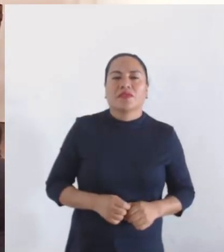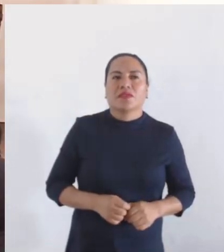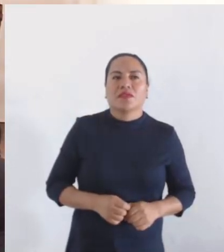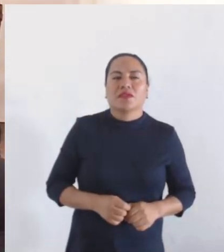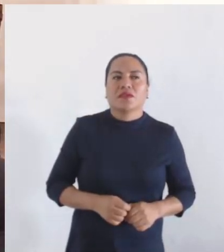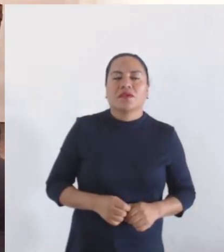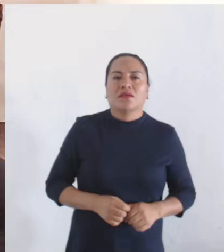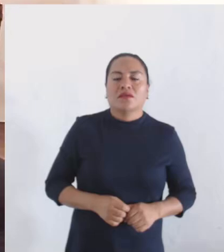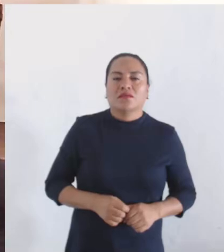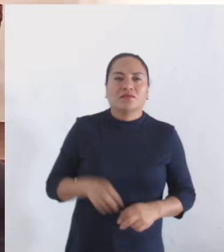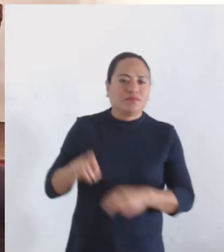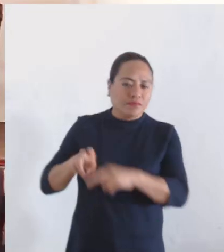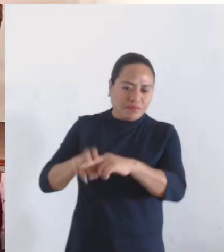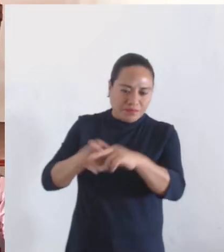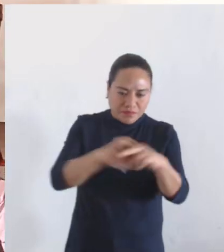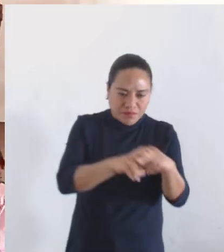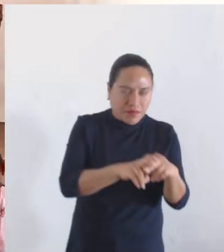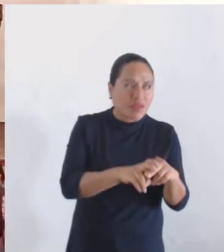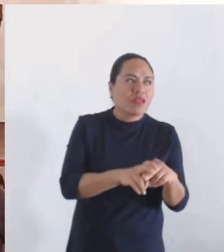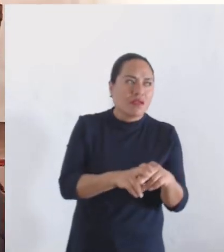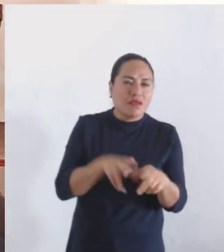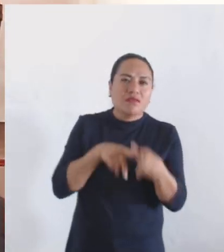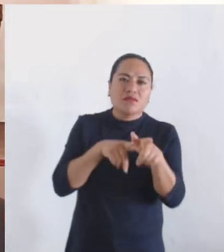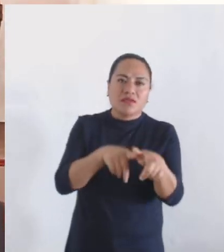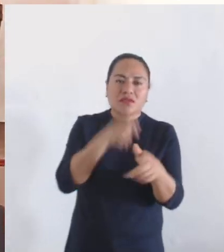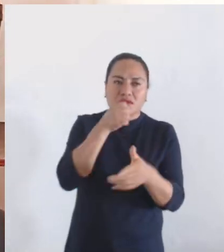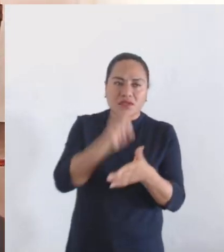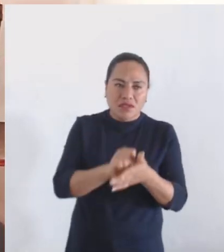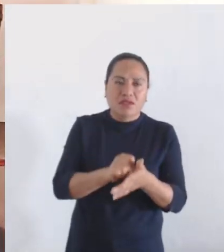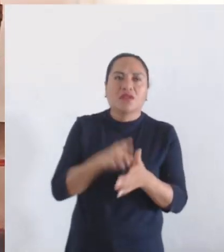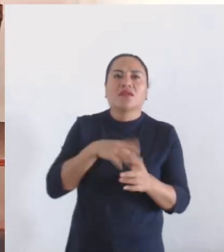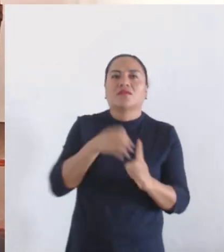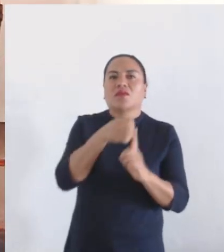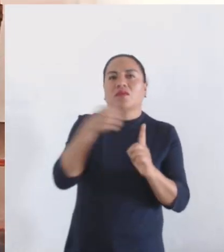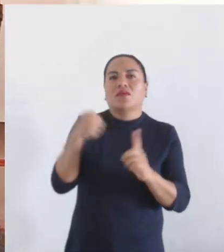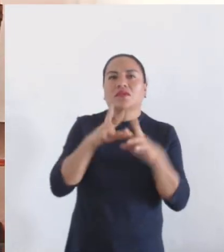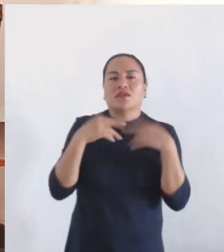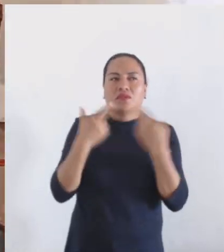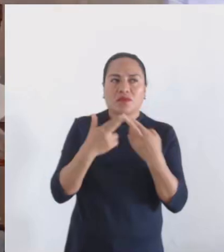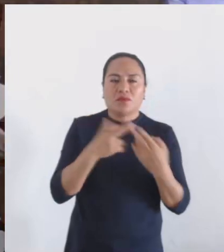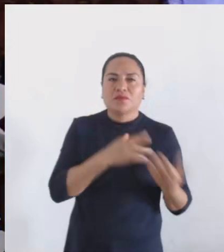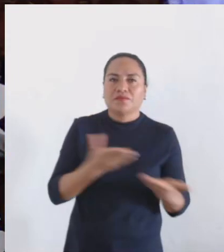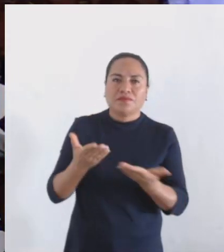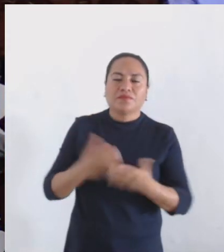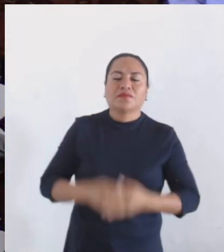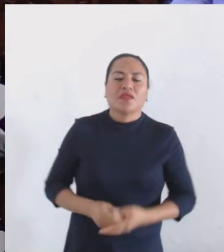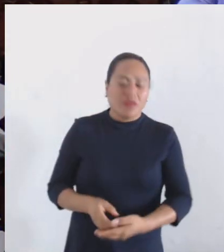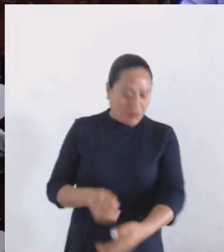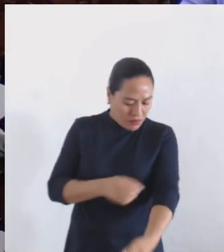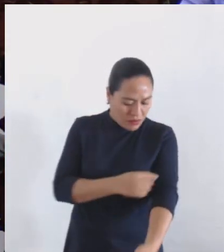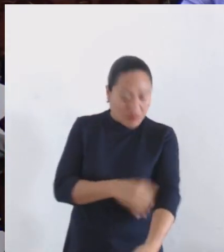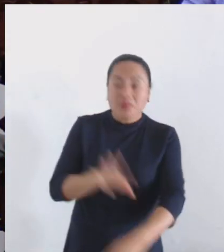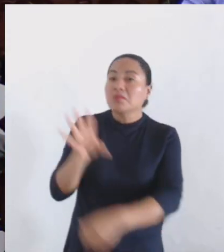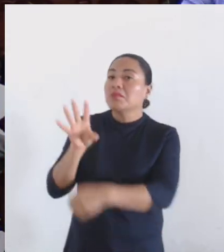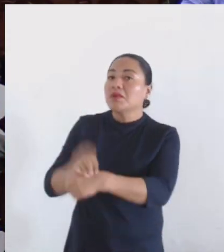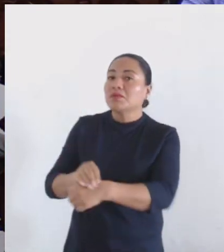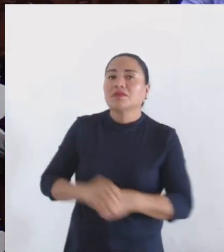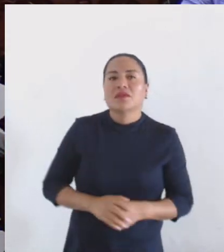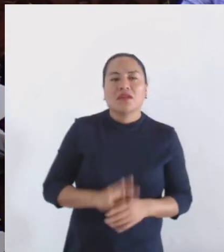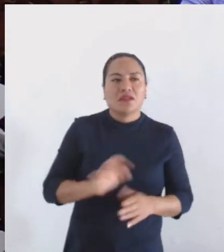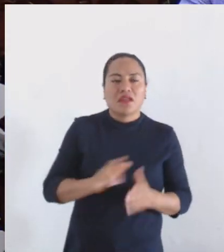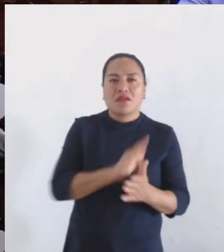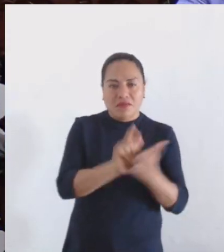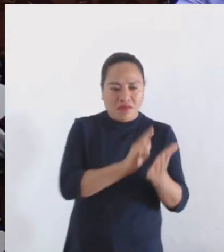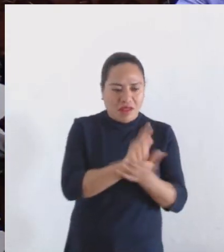Oaxaca. Tome el asiento y continúe, secretaria, con el desahogo de esta sesión. Con su permiso, habiéndose declarado